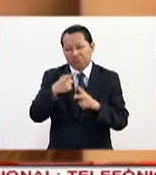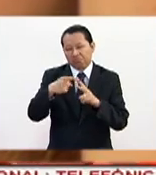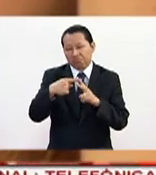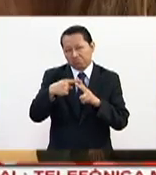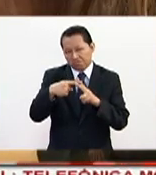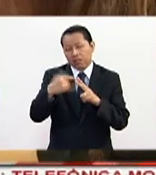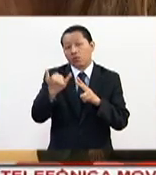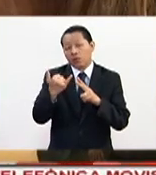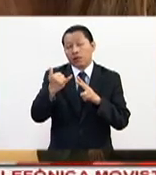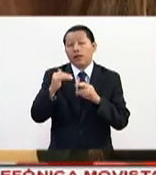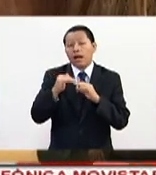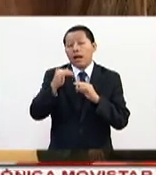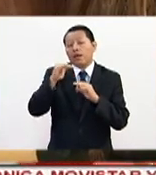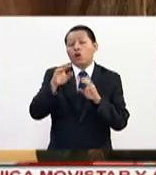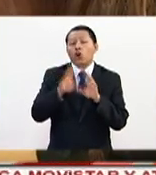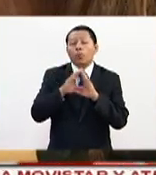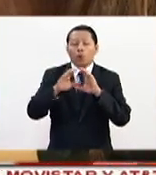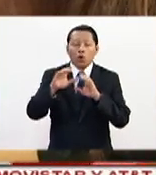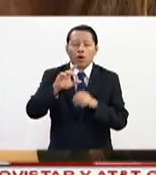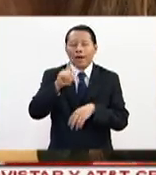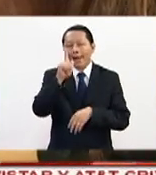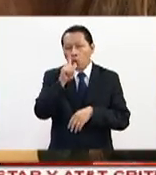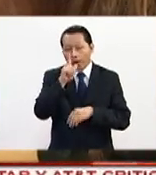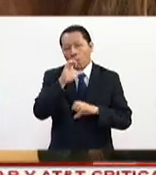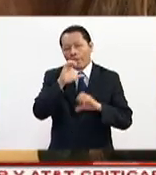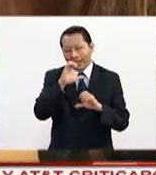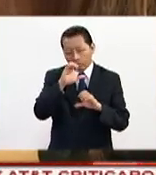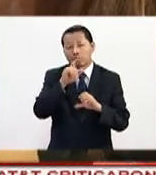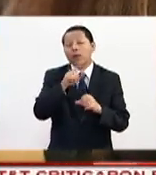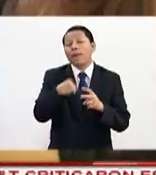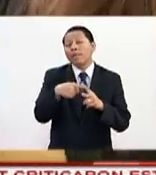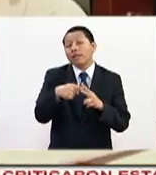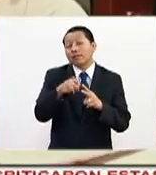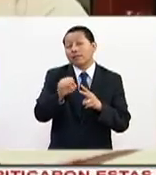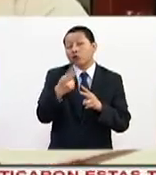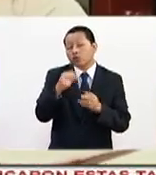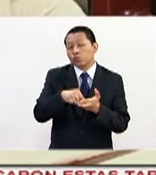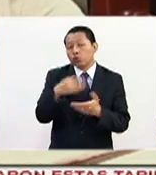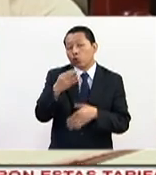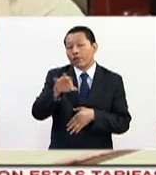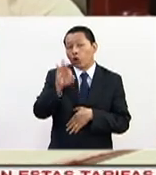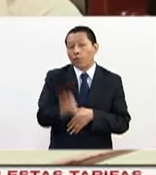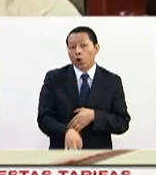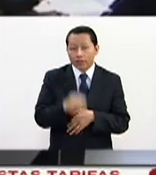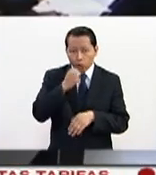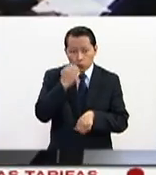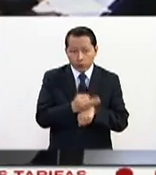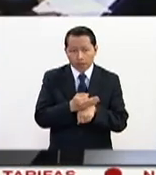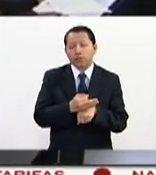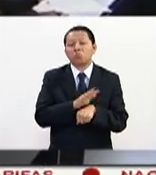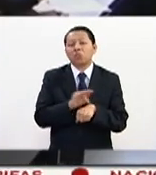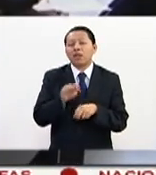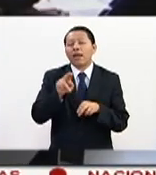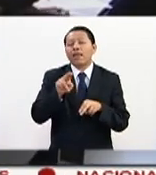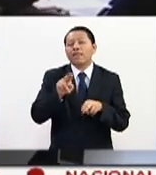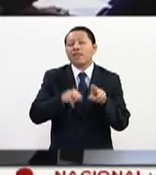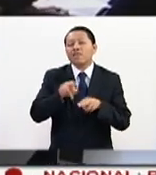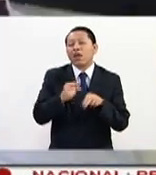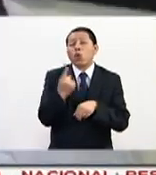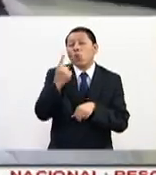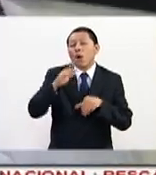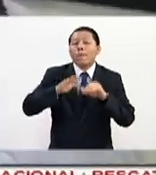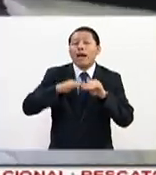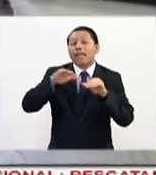por arriba de la media en lenguaje y comunicación. En matemáticas, 62.4% de los estudiantes se ubica en el nivel 1, que es